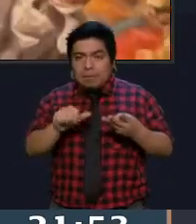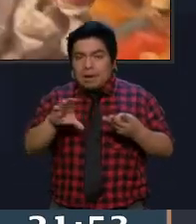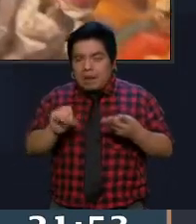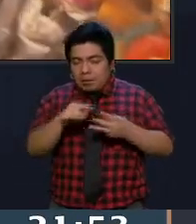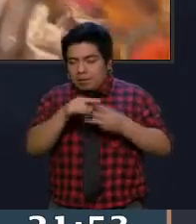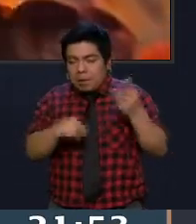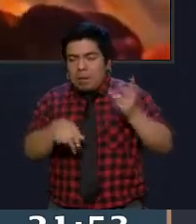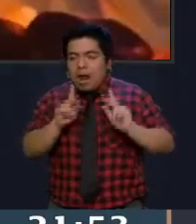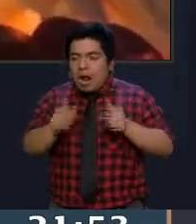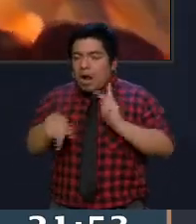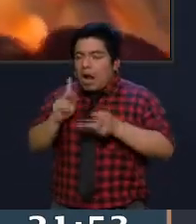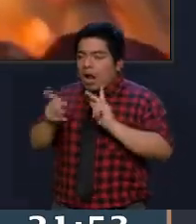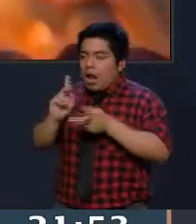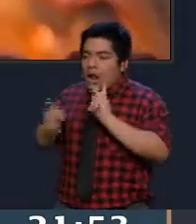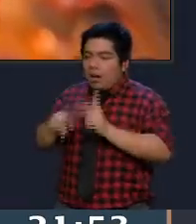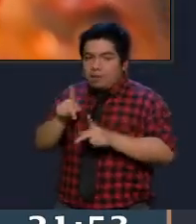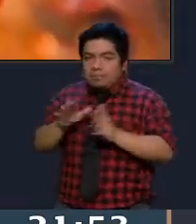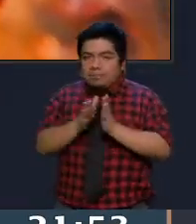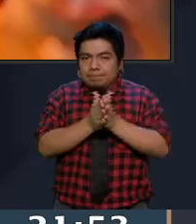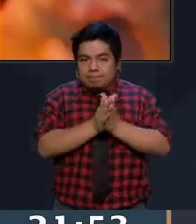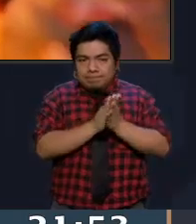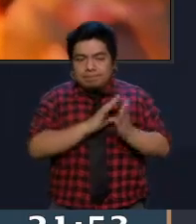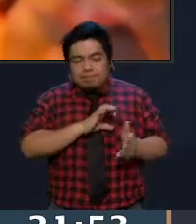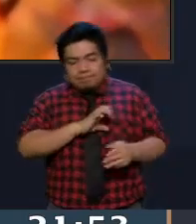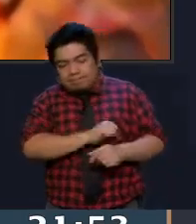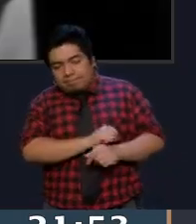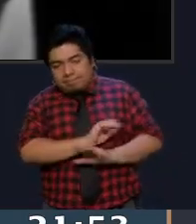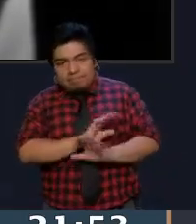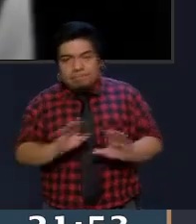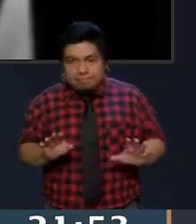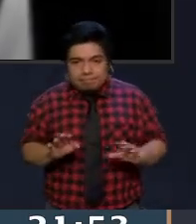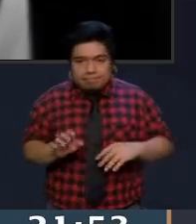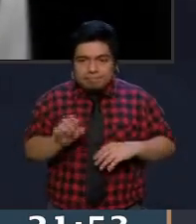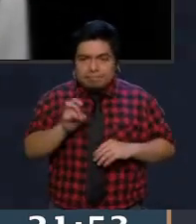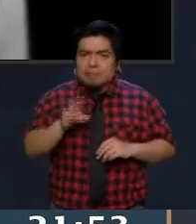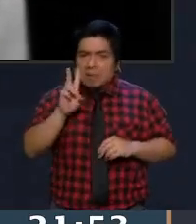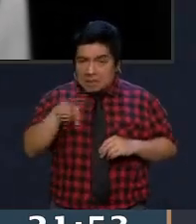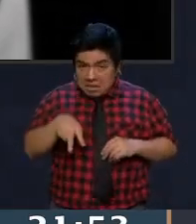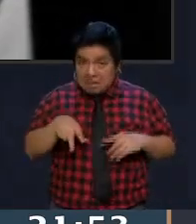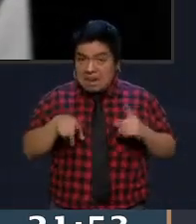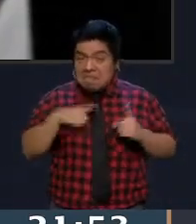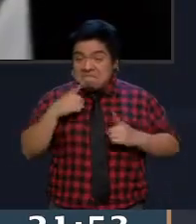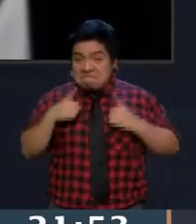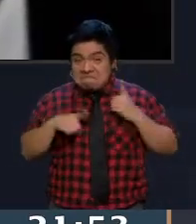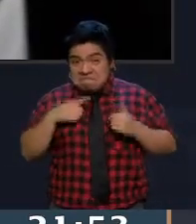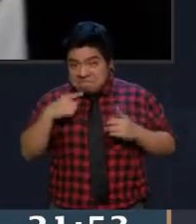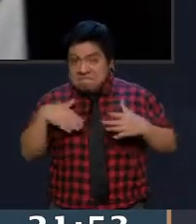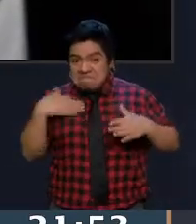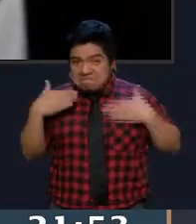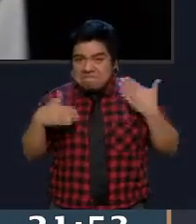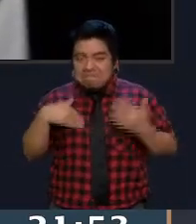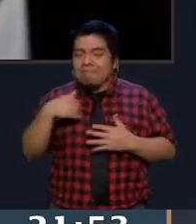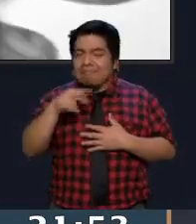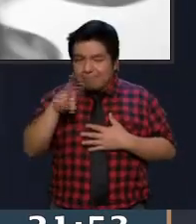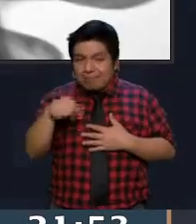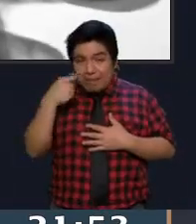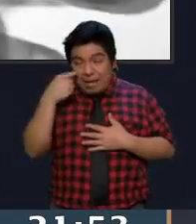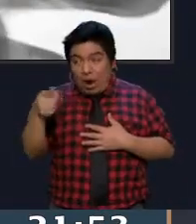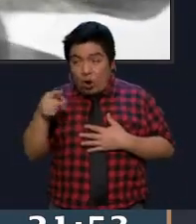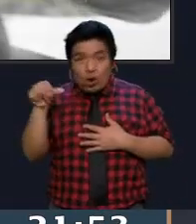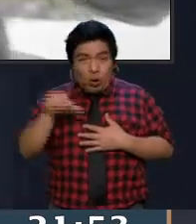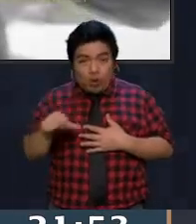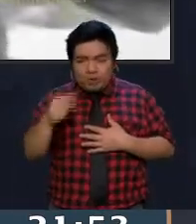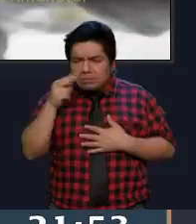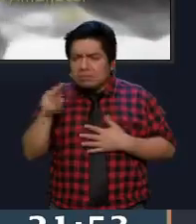se ponen a platicar sobre sus libros favoritos. Es bien entretenido. Hoy que estuve viendo un par